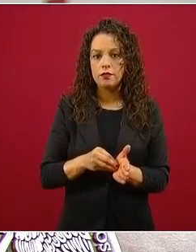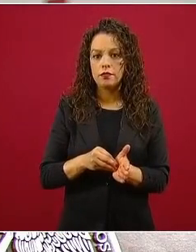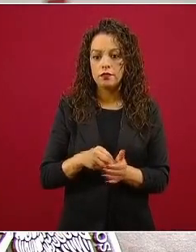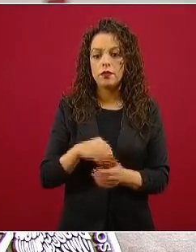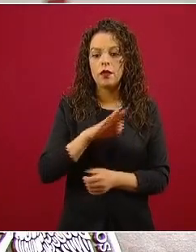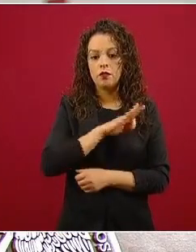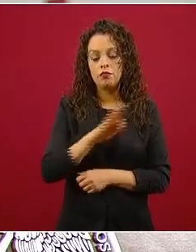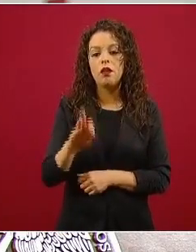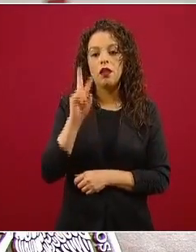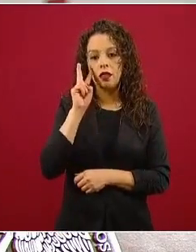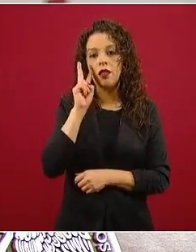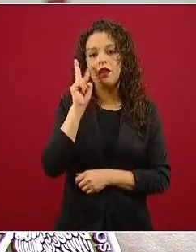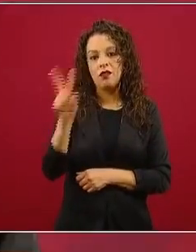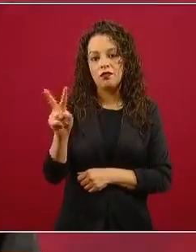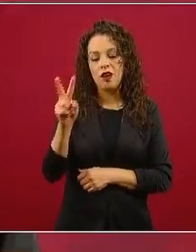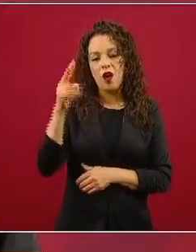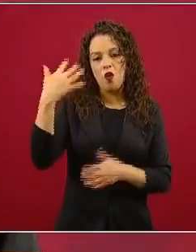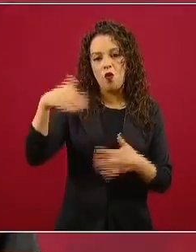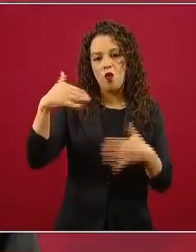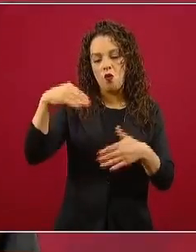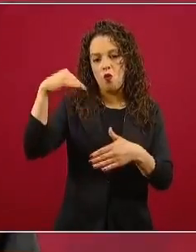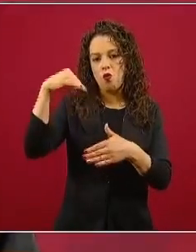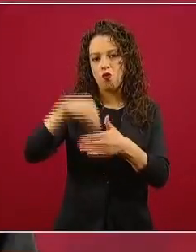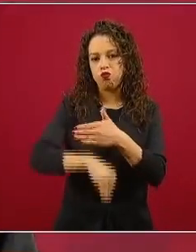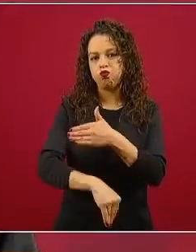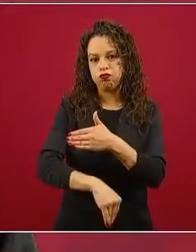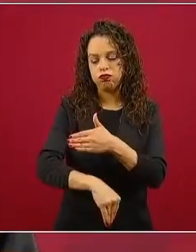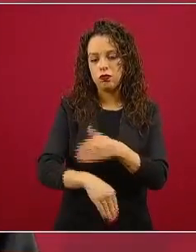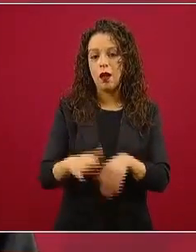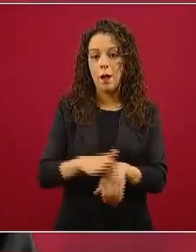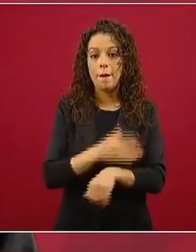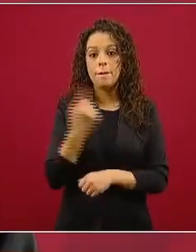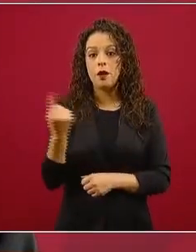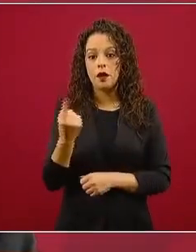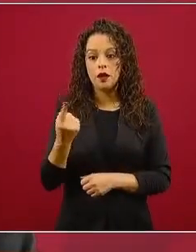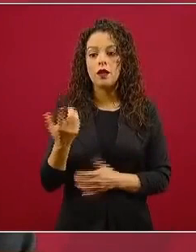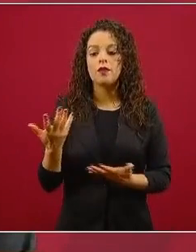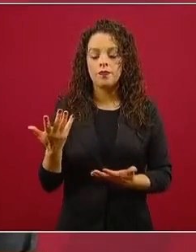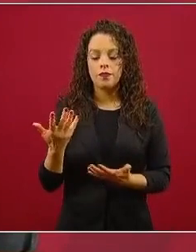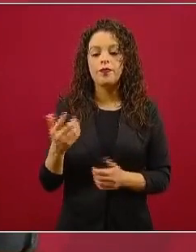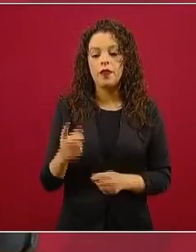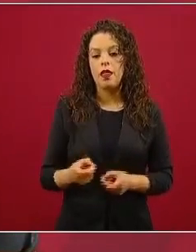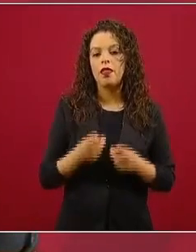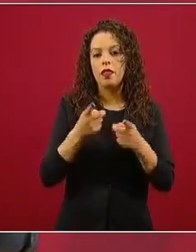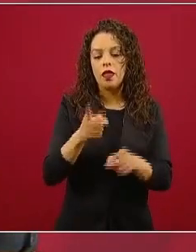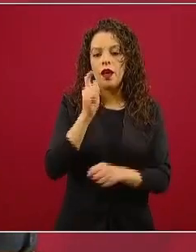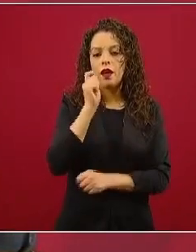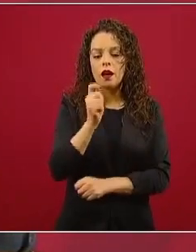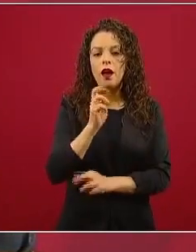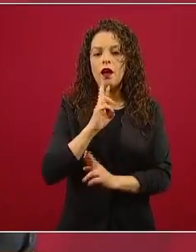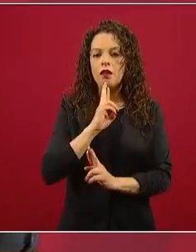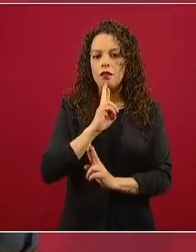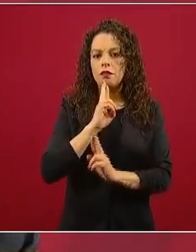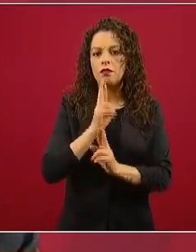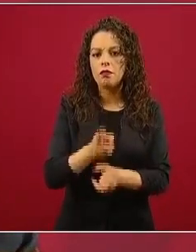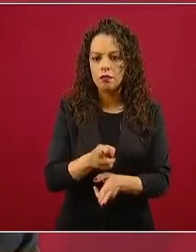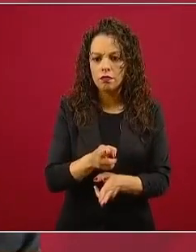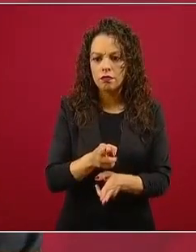reflejar la caída, esto porque se van a dar a conocer resultados